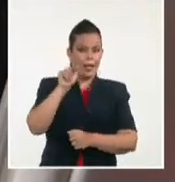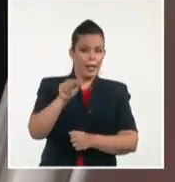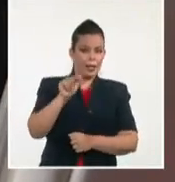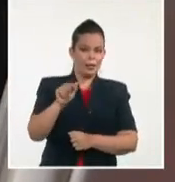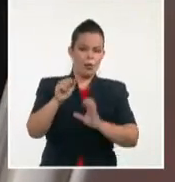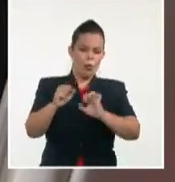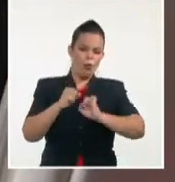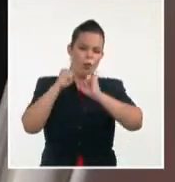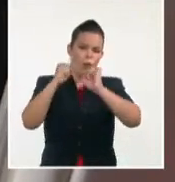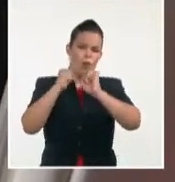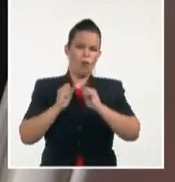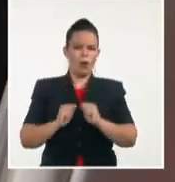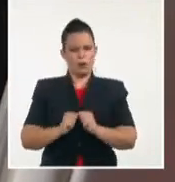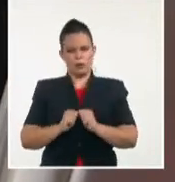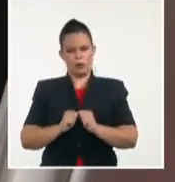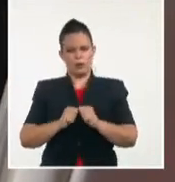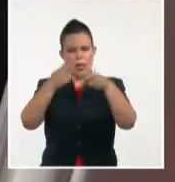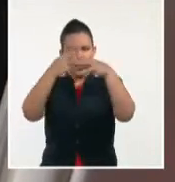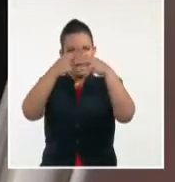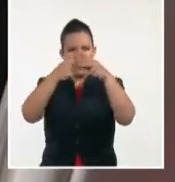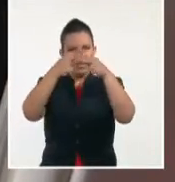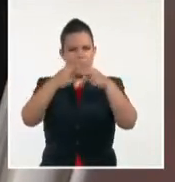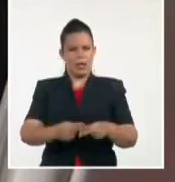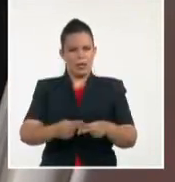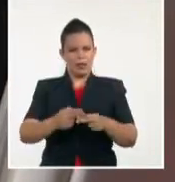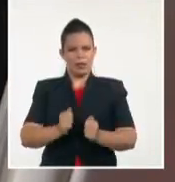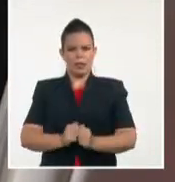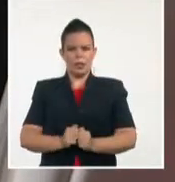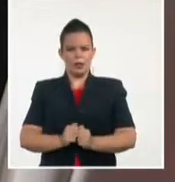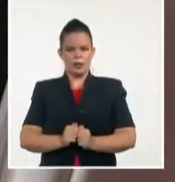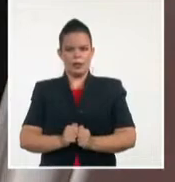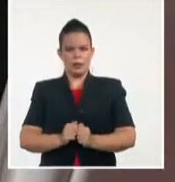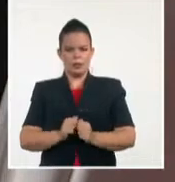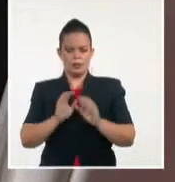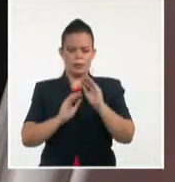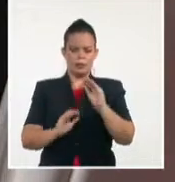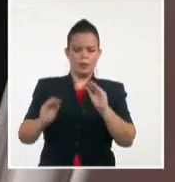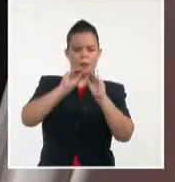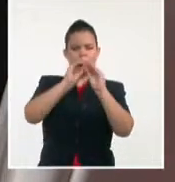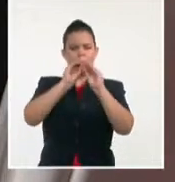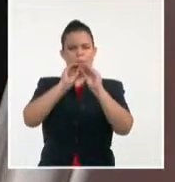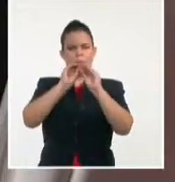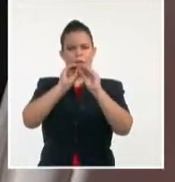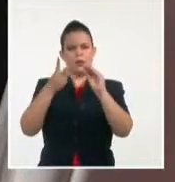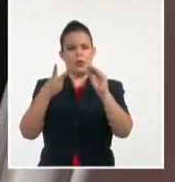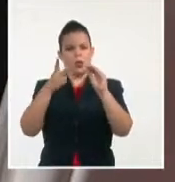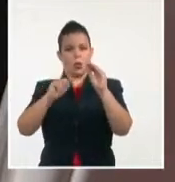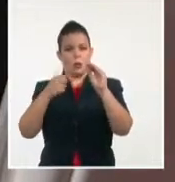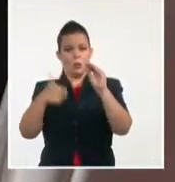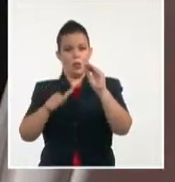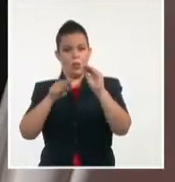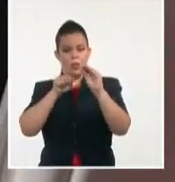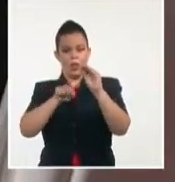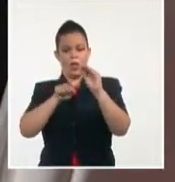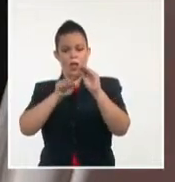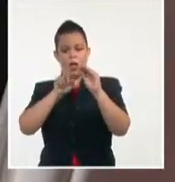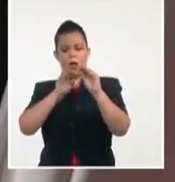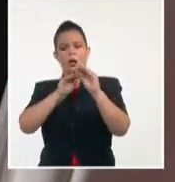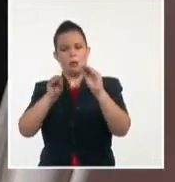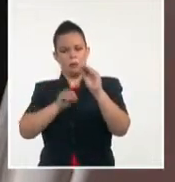esa lista. O sea que el 2010 tuvo muchos organismos, pero tuvo algunos, nada más que fueron muy